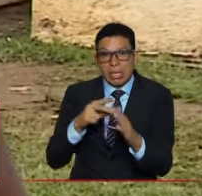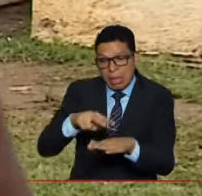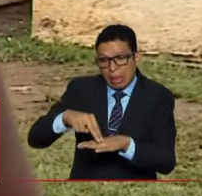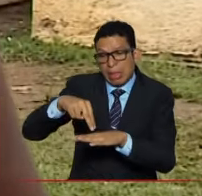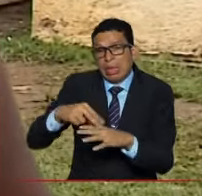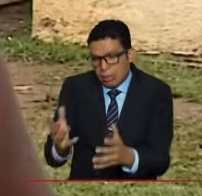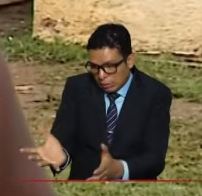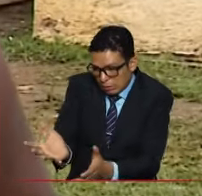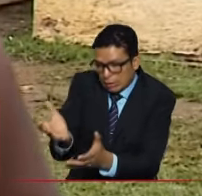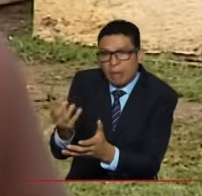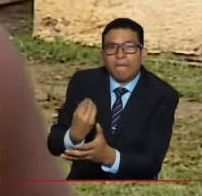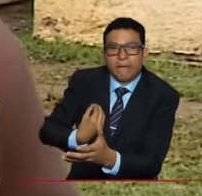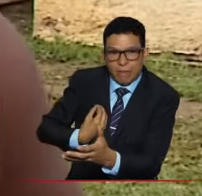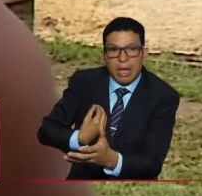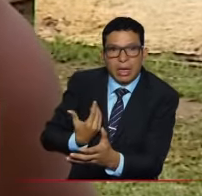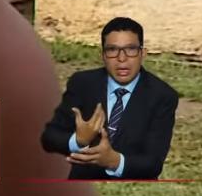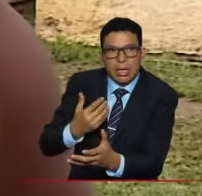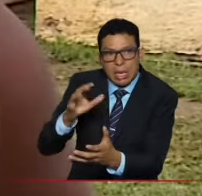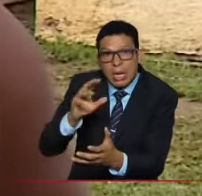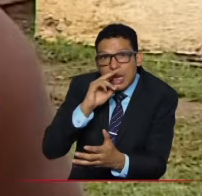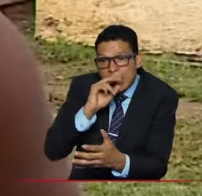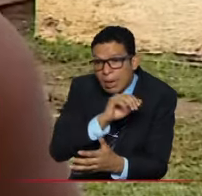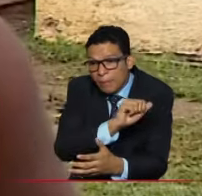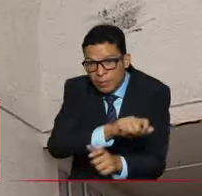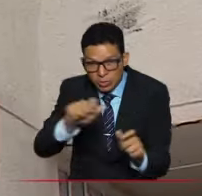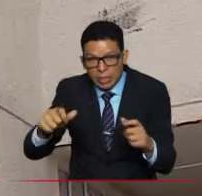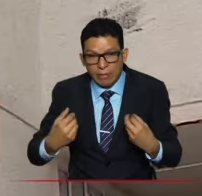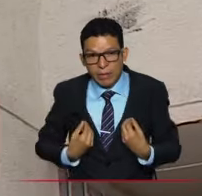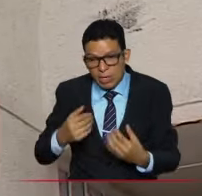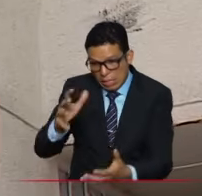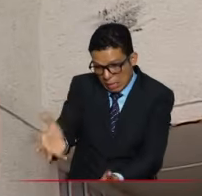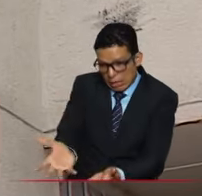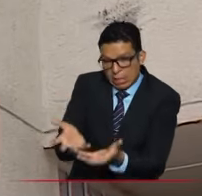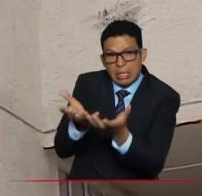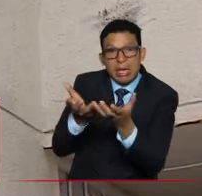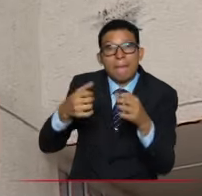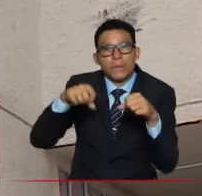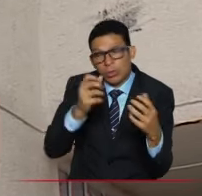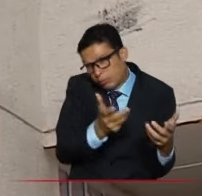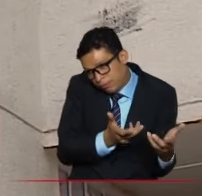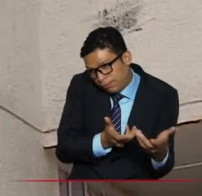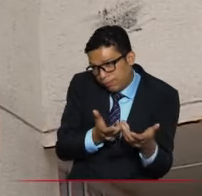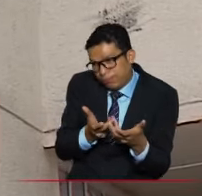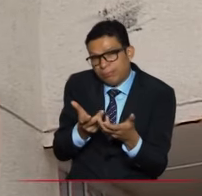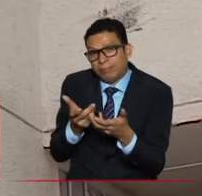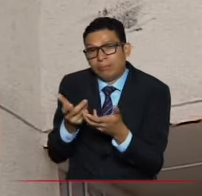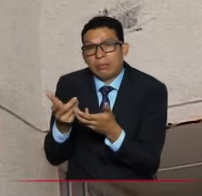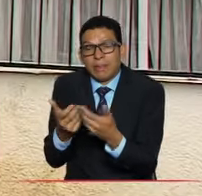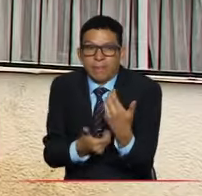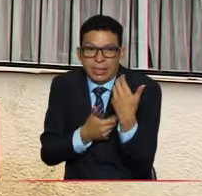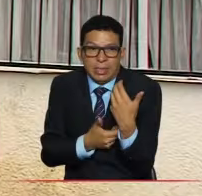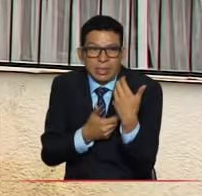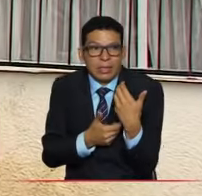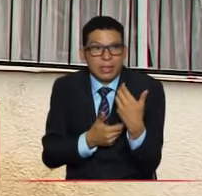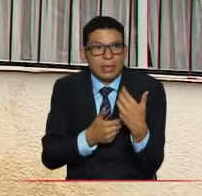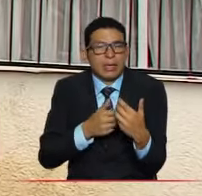los vecinos, la comunidad fue que levantó a la niña. Un vecino del sector 1 la llevó en la moto y otra vecina llevaba a la niña cargada. Pues